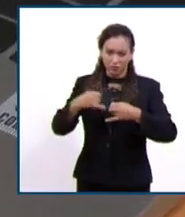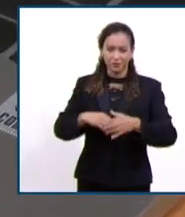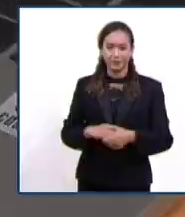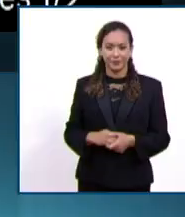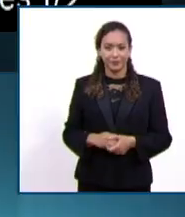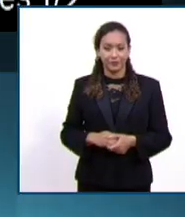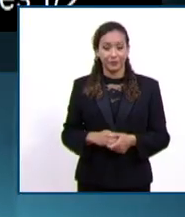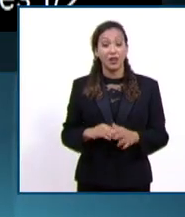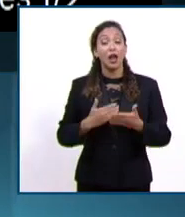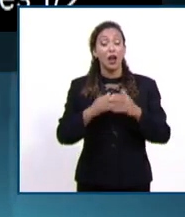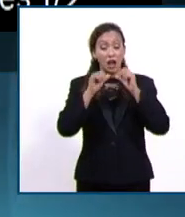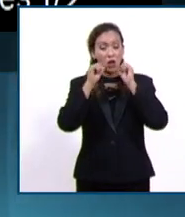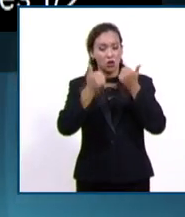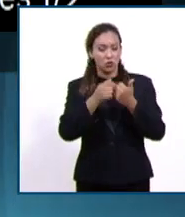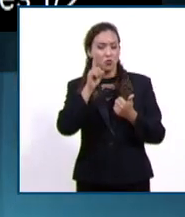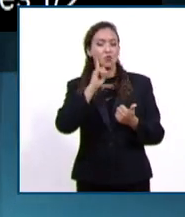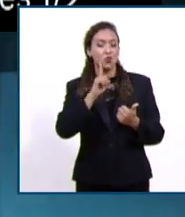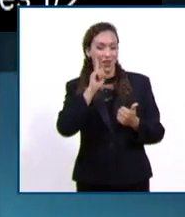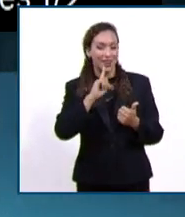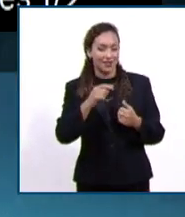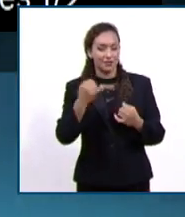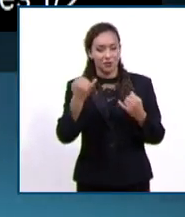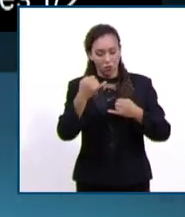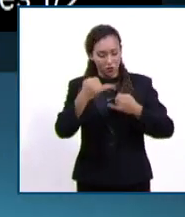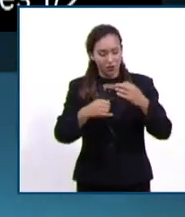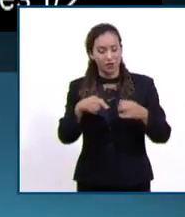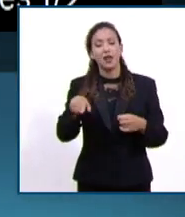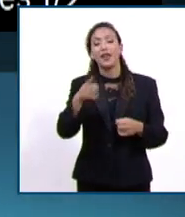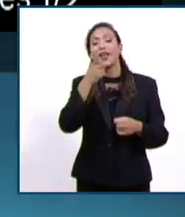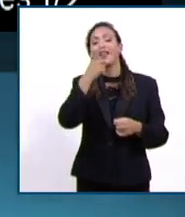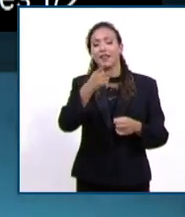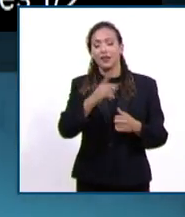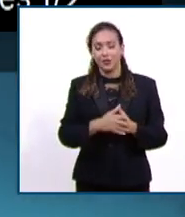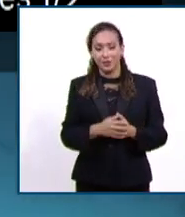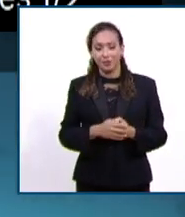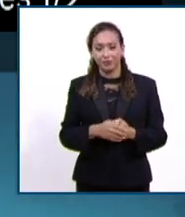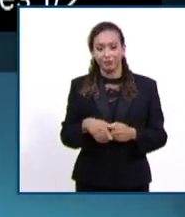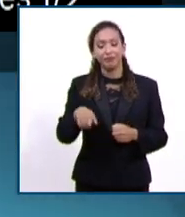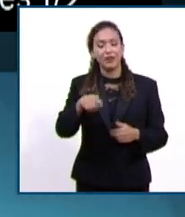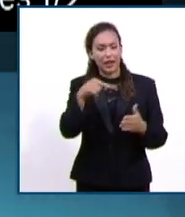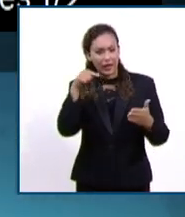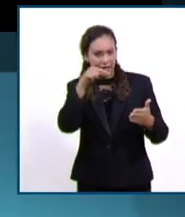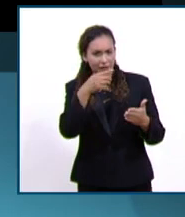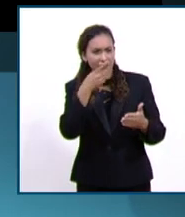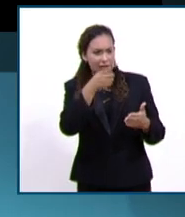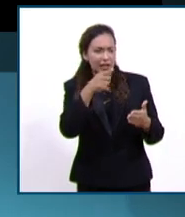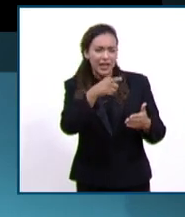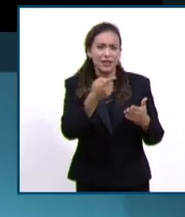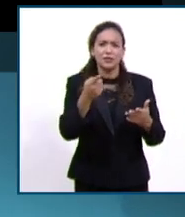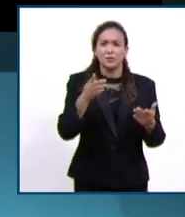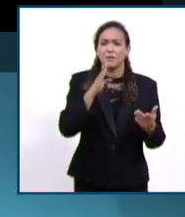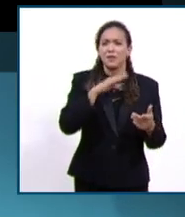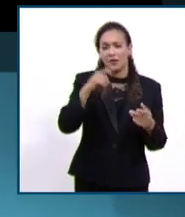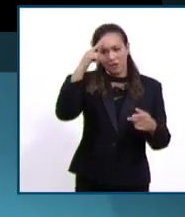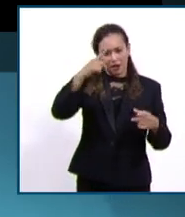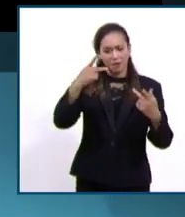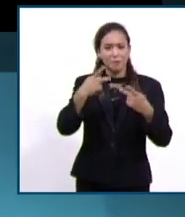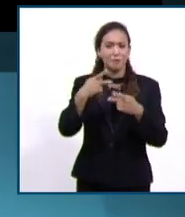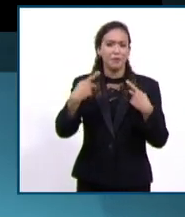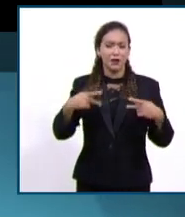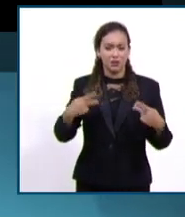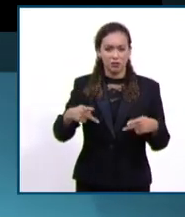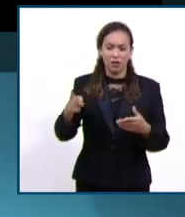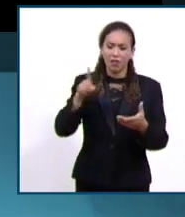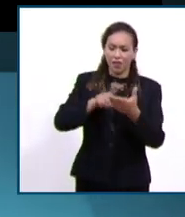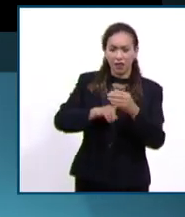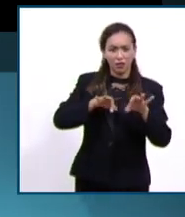La Asociación de Mujeres Juzgadoras también condenó estas declaraciones que refieren la coalición de servidores públicos del Poder